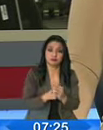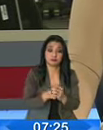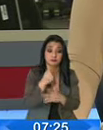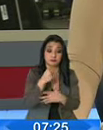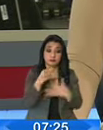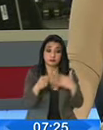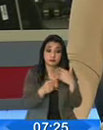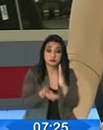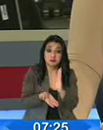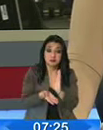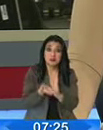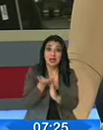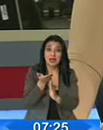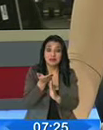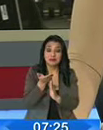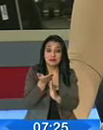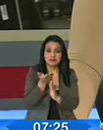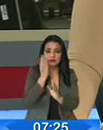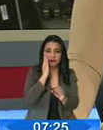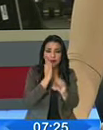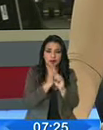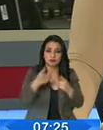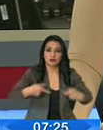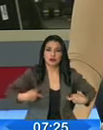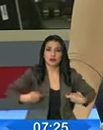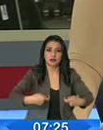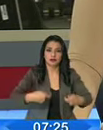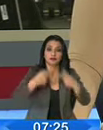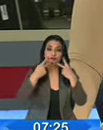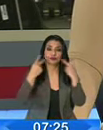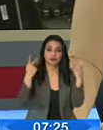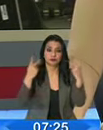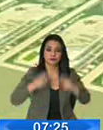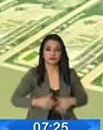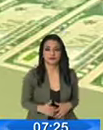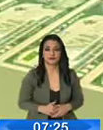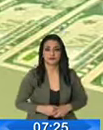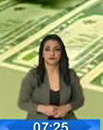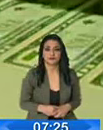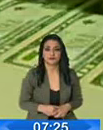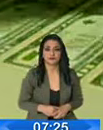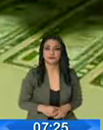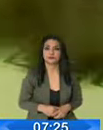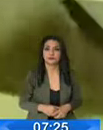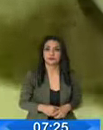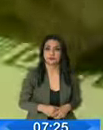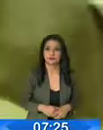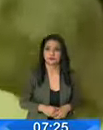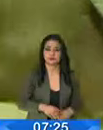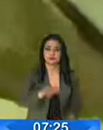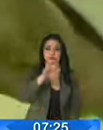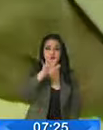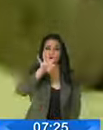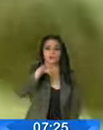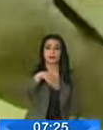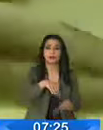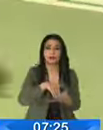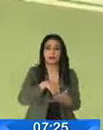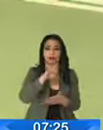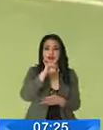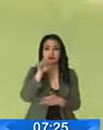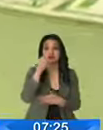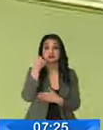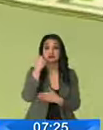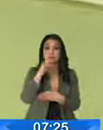un incremento en el rubro destinado al gasto del sector público. A 34.853 millones de